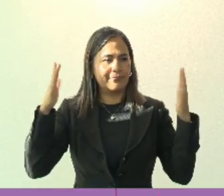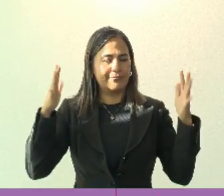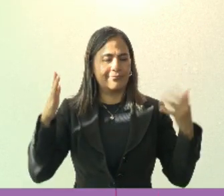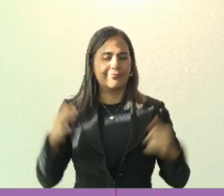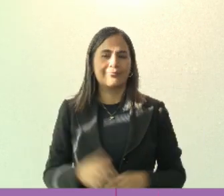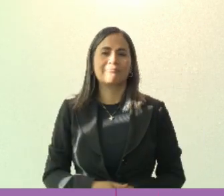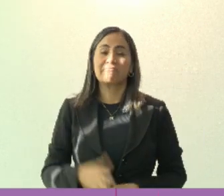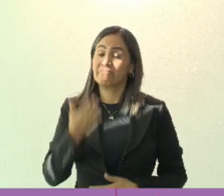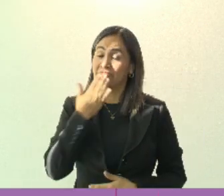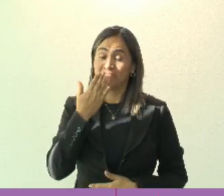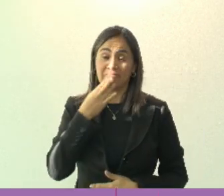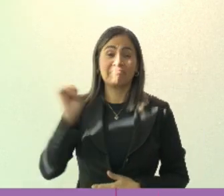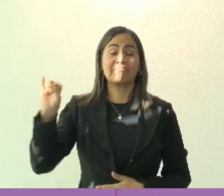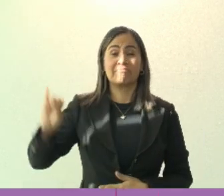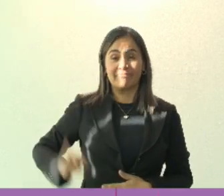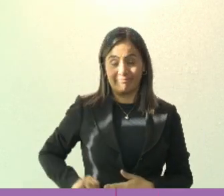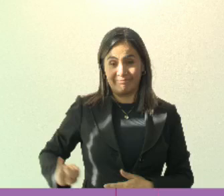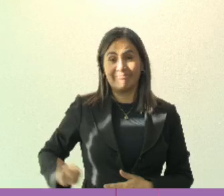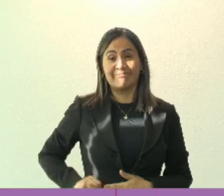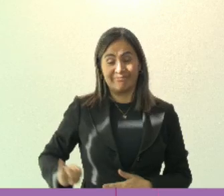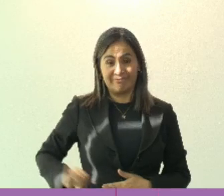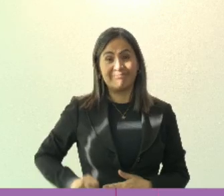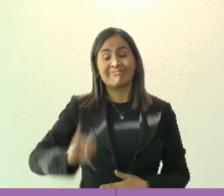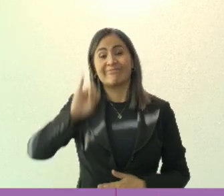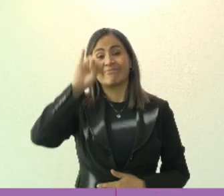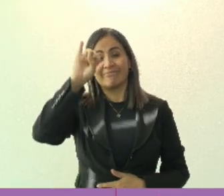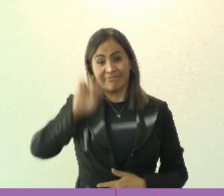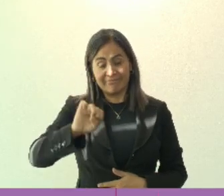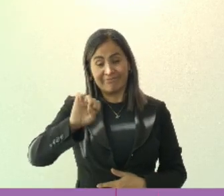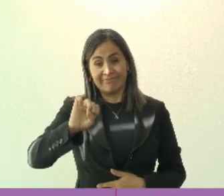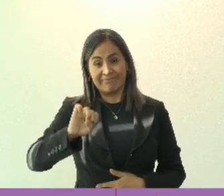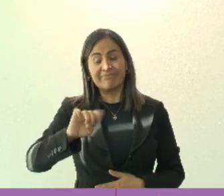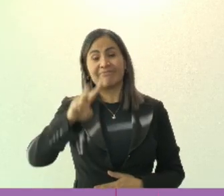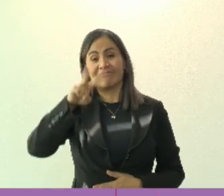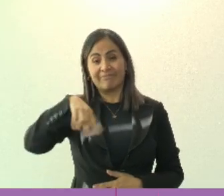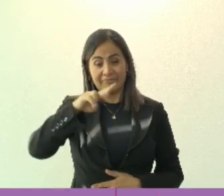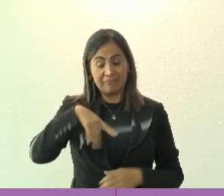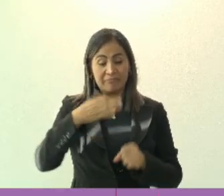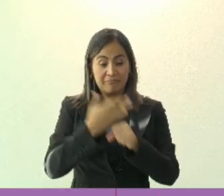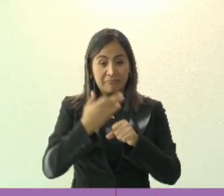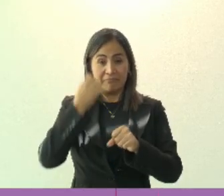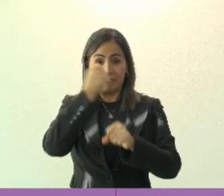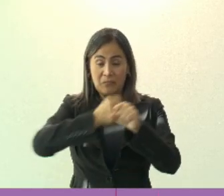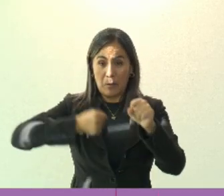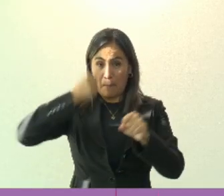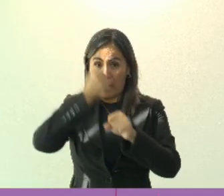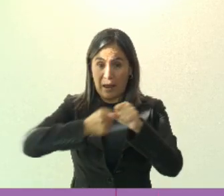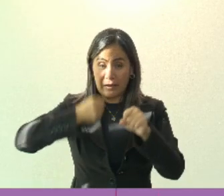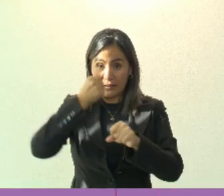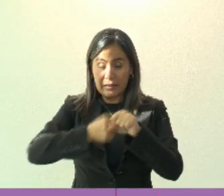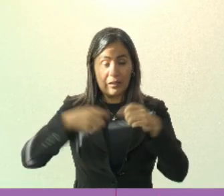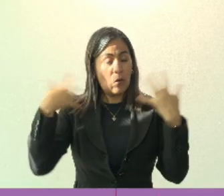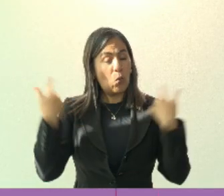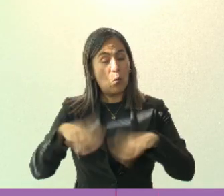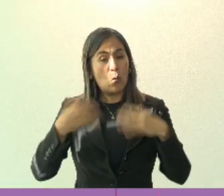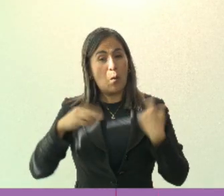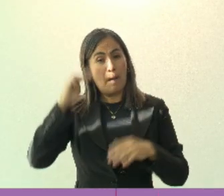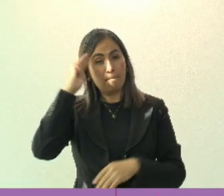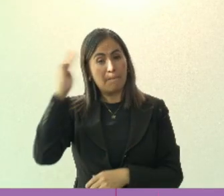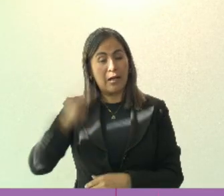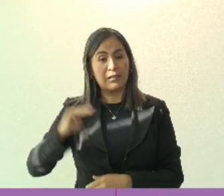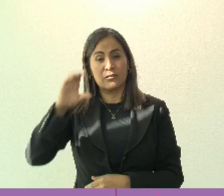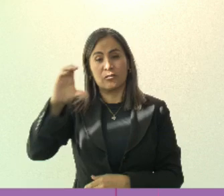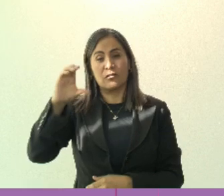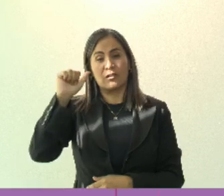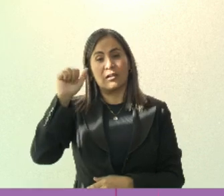Muy interesante y créanme que un gran ejercicio que acaba de hacer el maestro